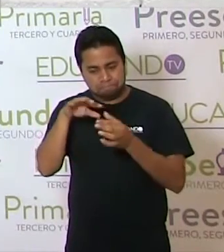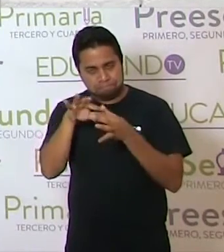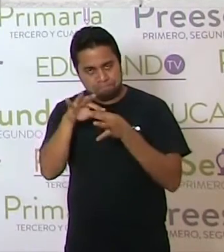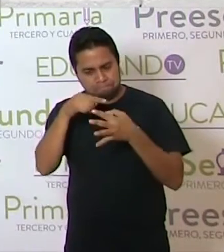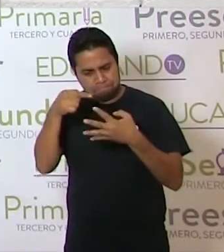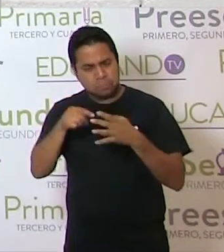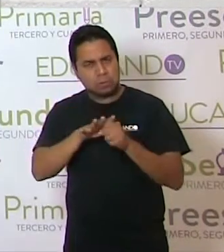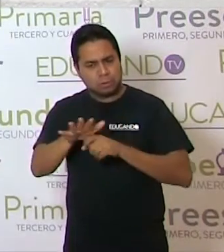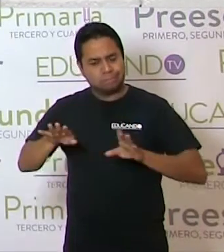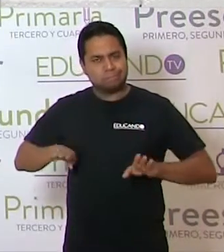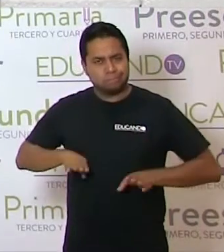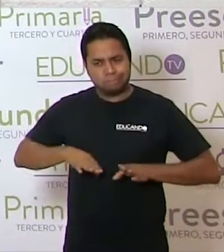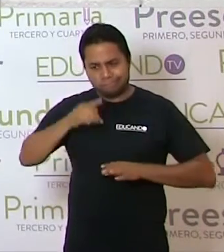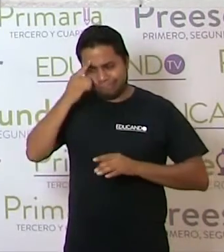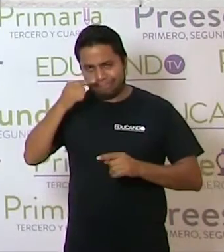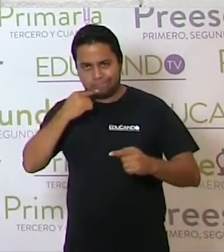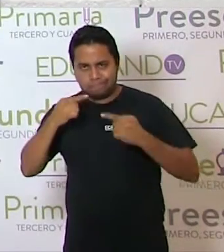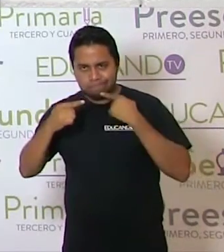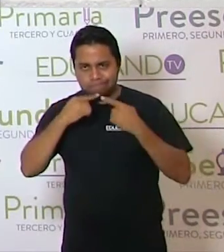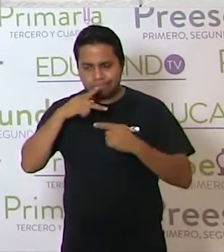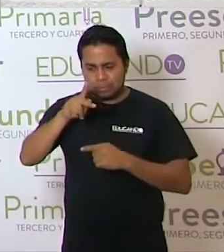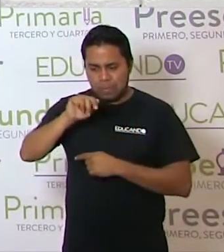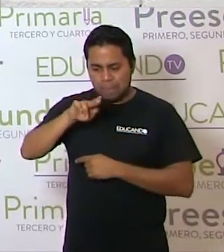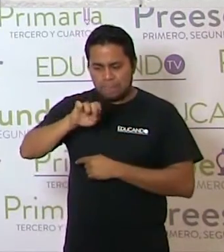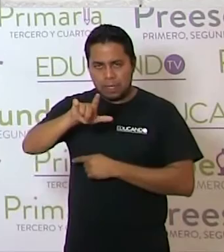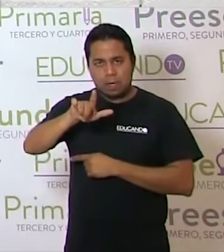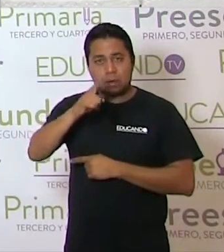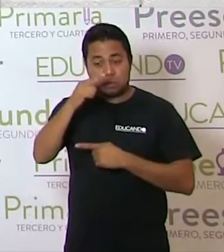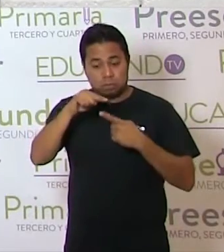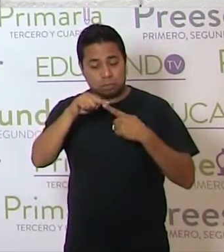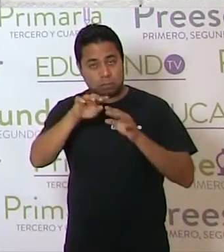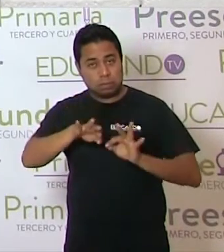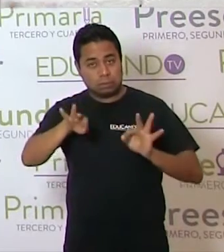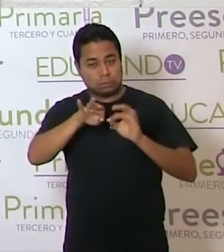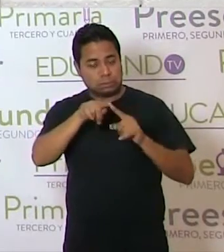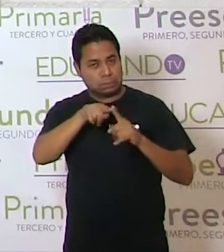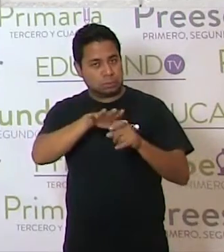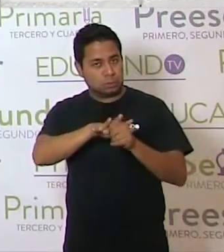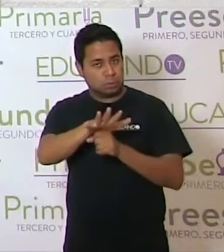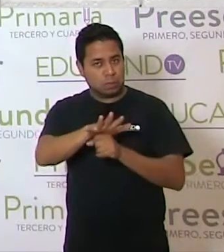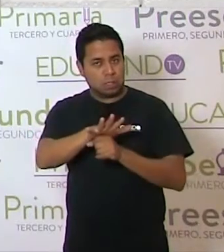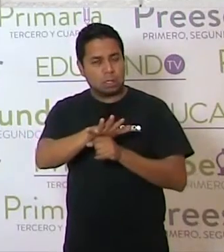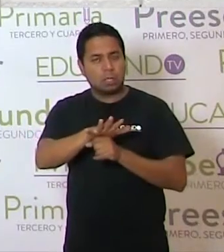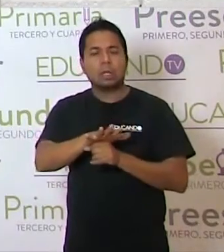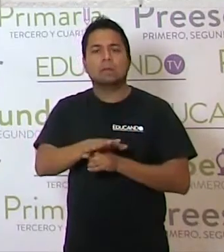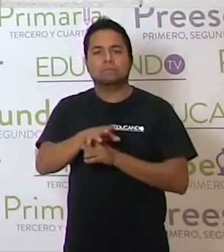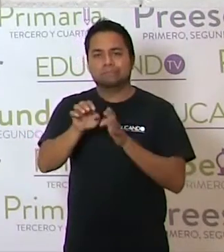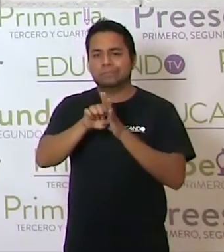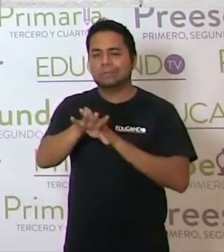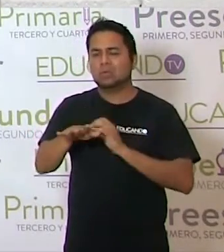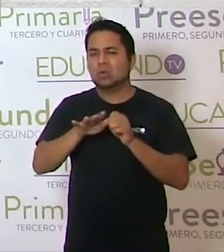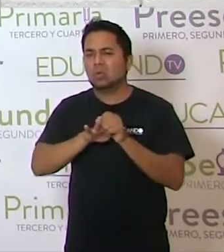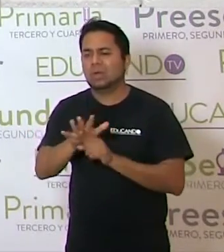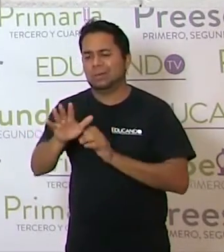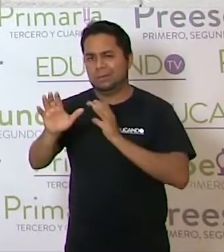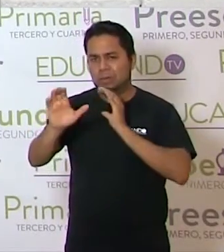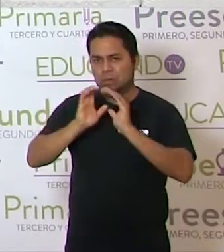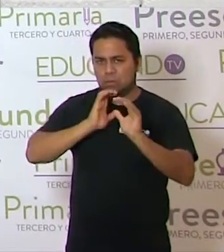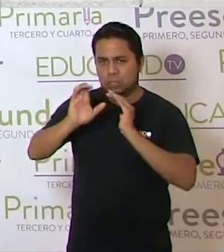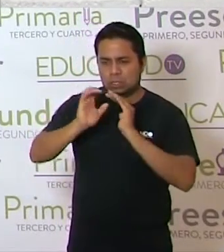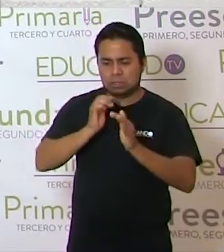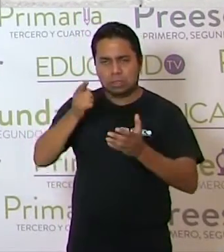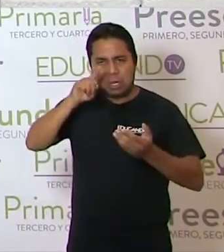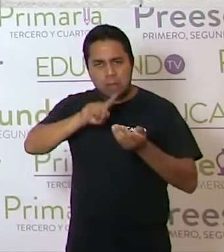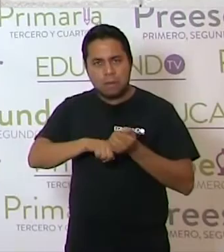panel de discusión una de ellas y la más importante es el tipo de comunicación que sucede o pasa